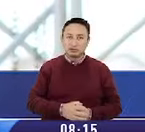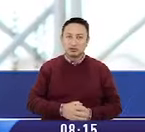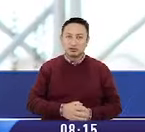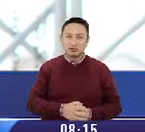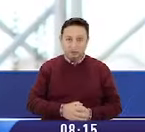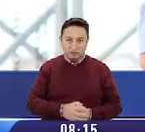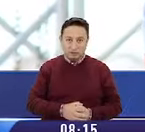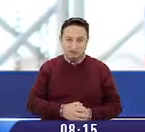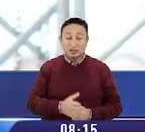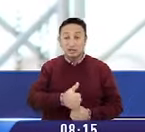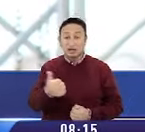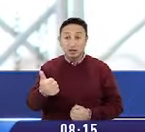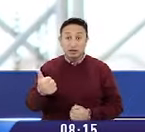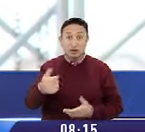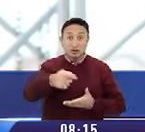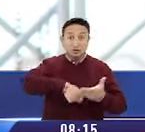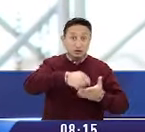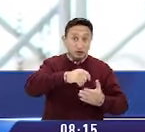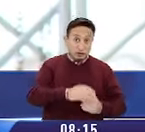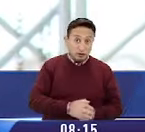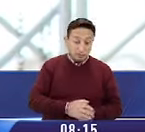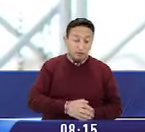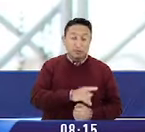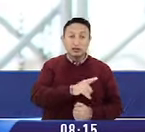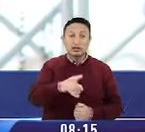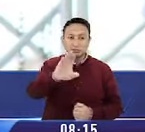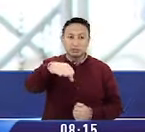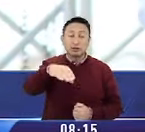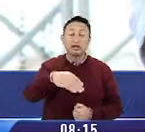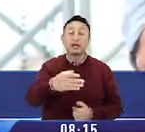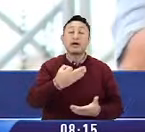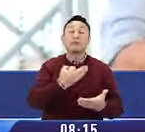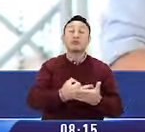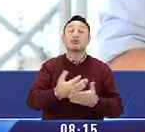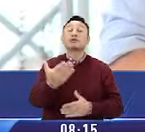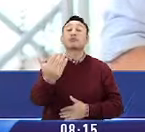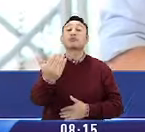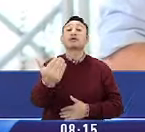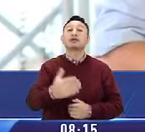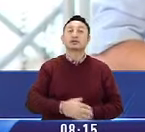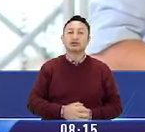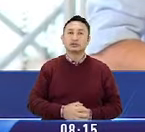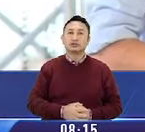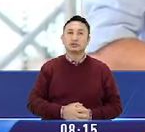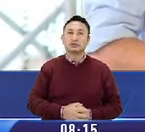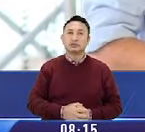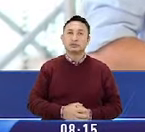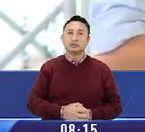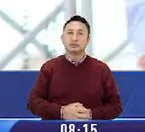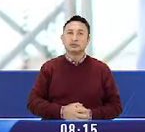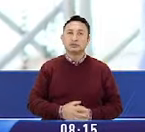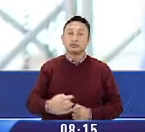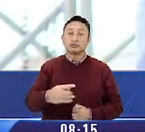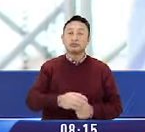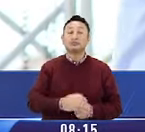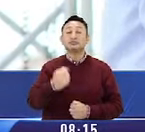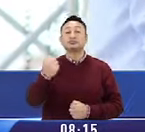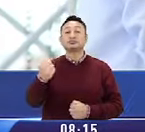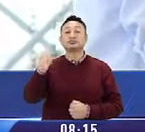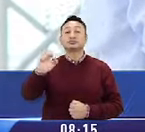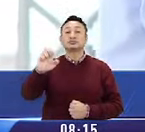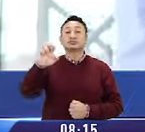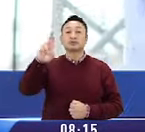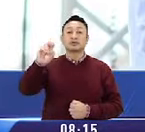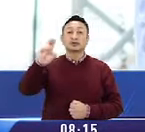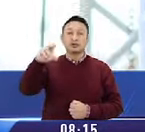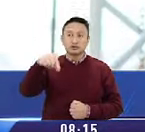es que no contrataron, pero le pidieron una oferta a aquel que les vendió los trenes. Y el CERCOV les dice, ¿a